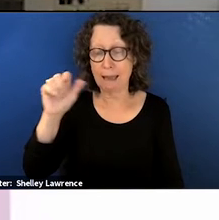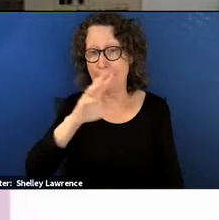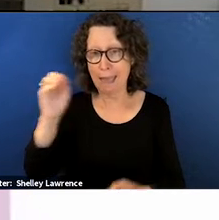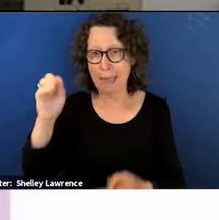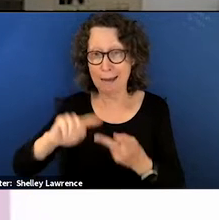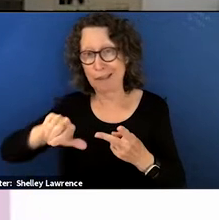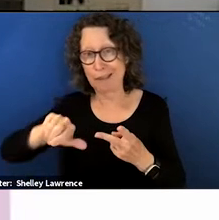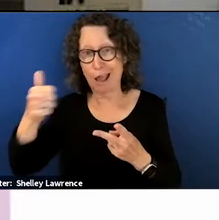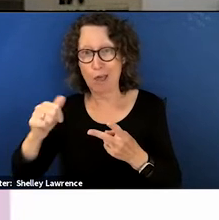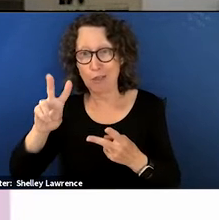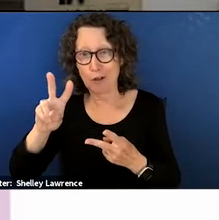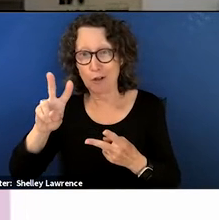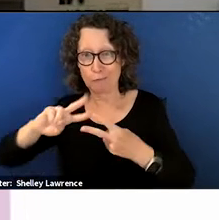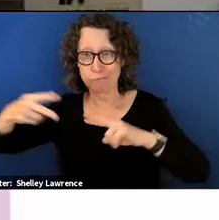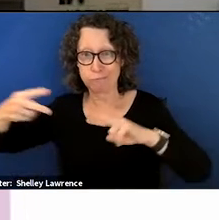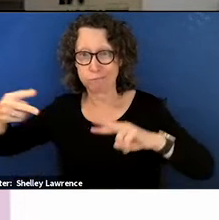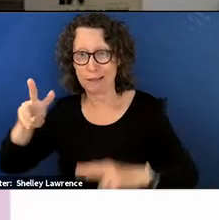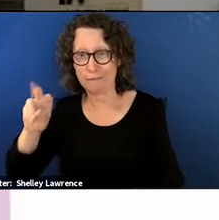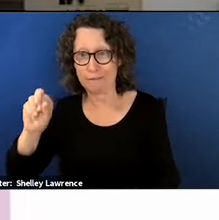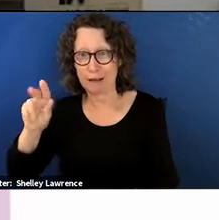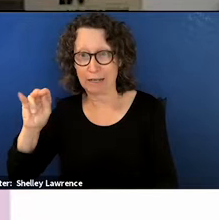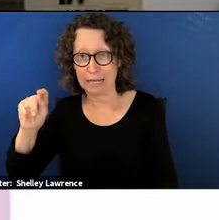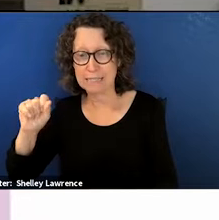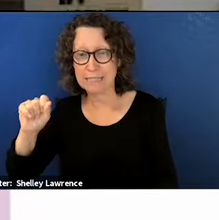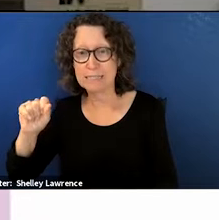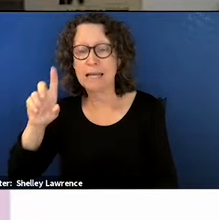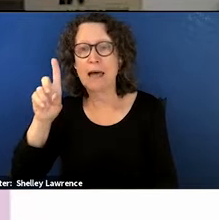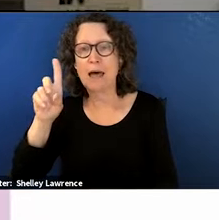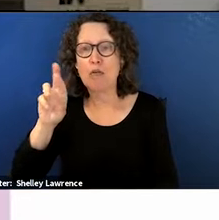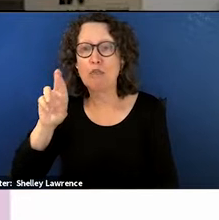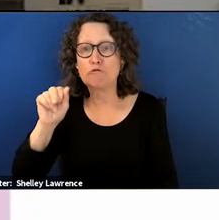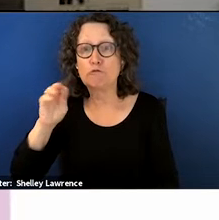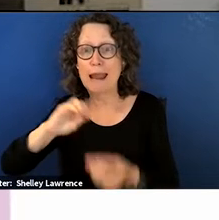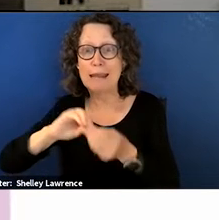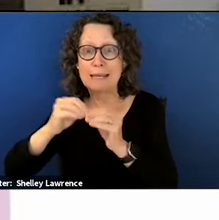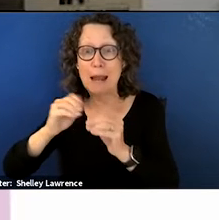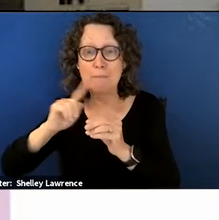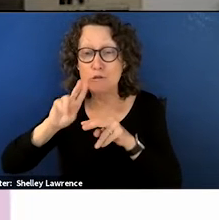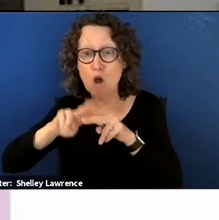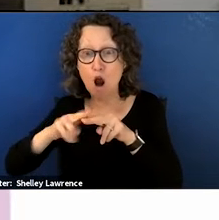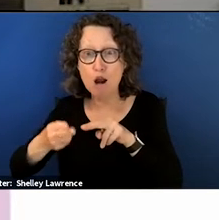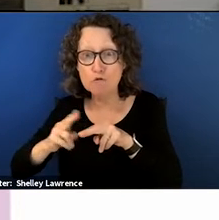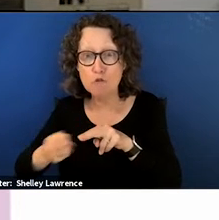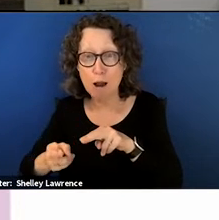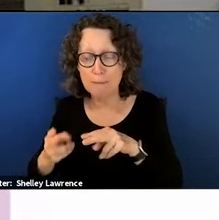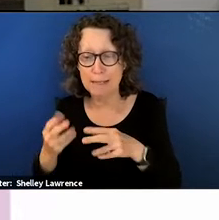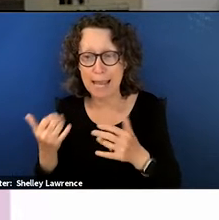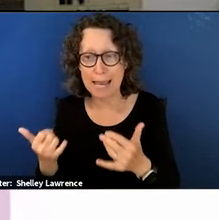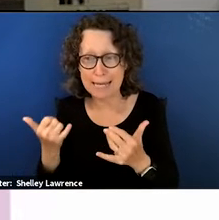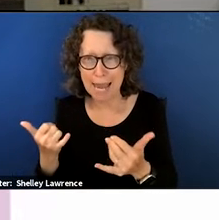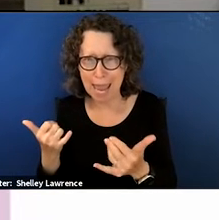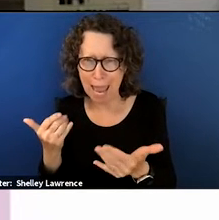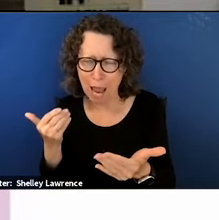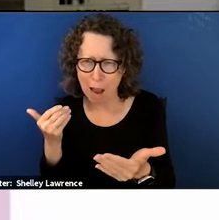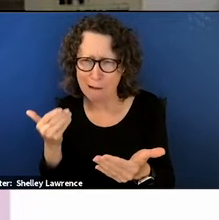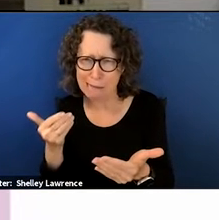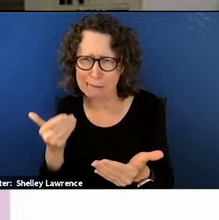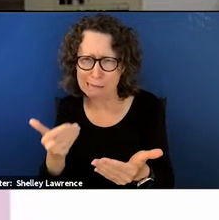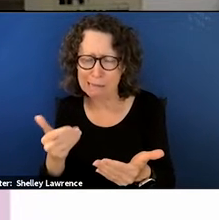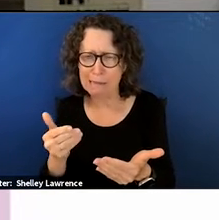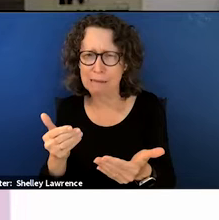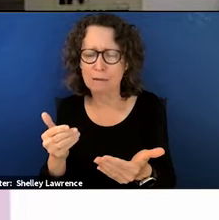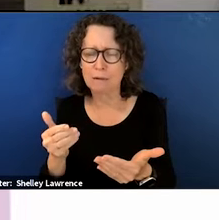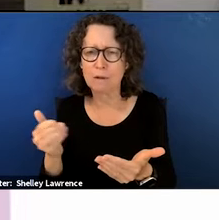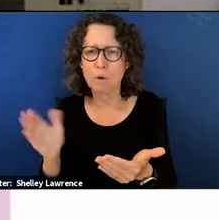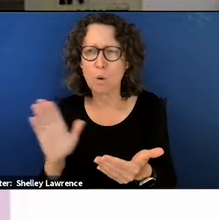la variante Delta y las demás variantes que tenemos en el distrito, el índice está bajando y nos estamos